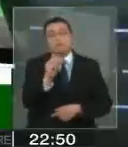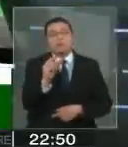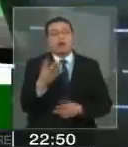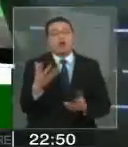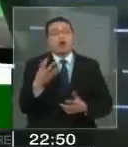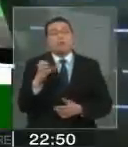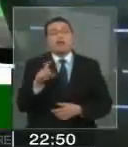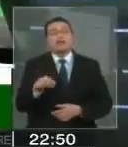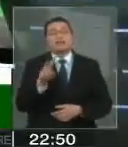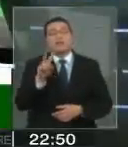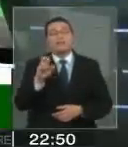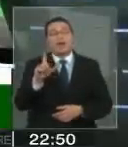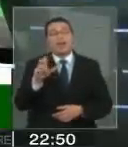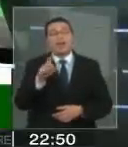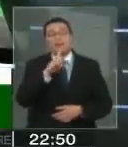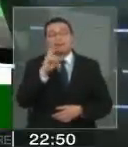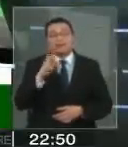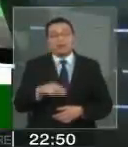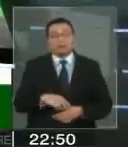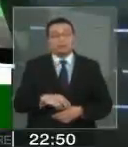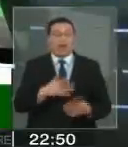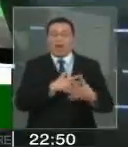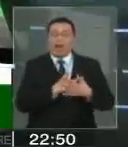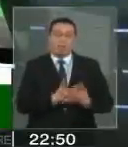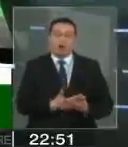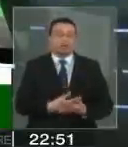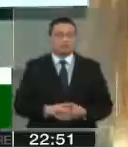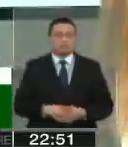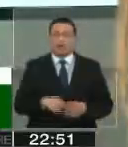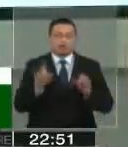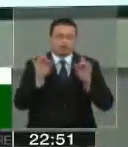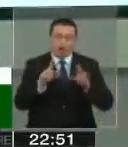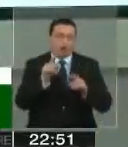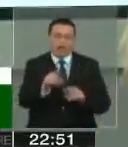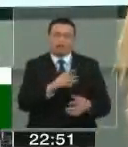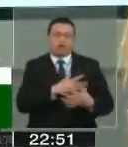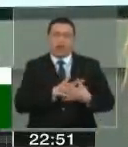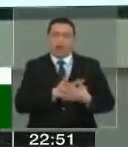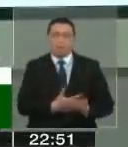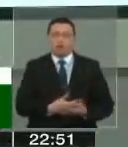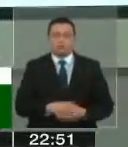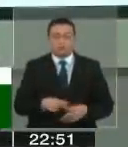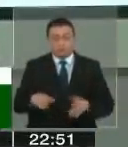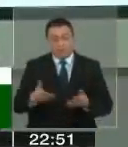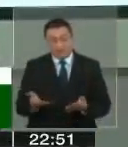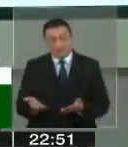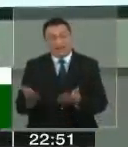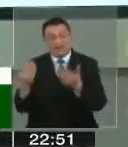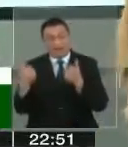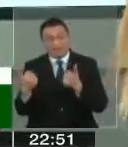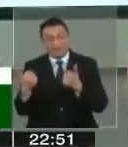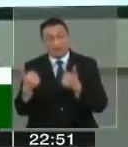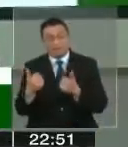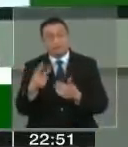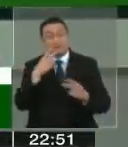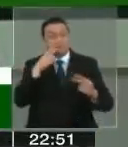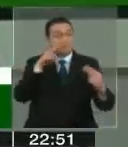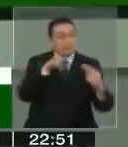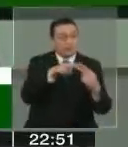es Valentina? Amor. Solamente eso. Desde que se levanta, que te